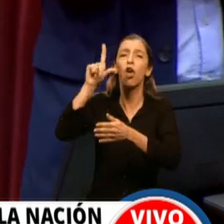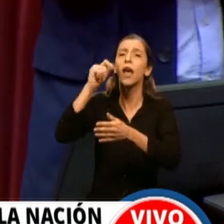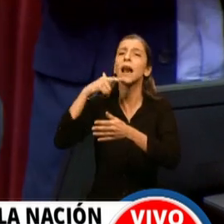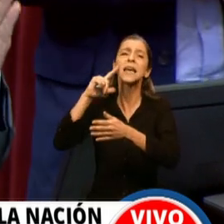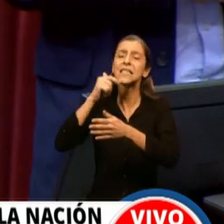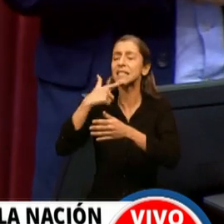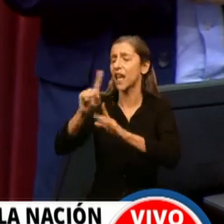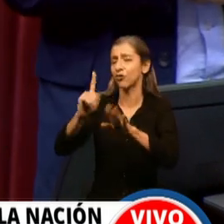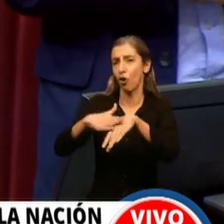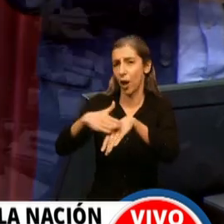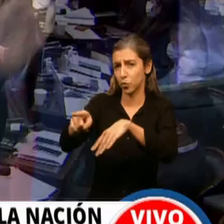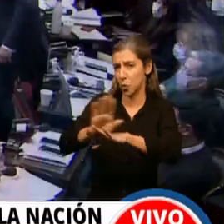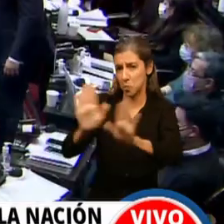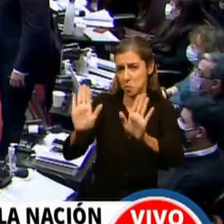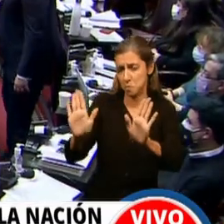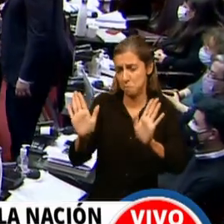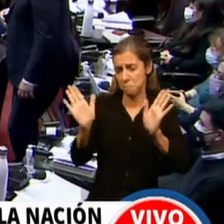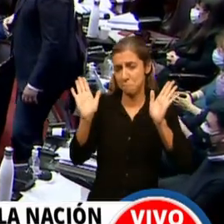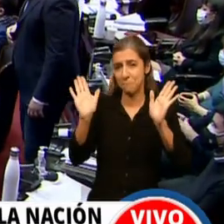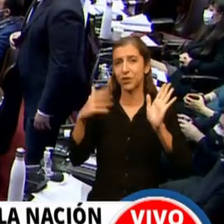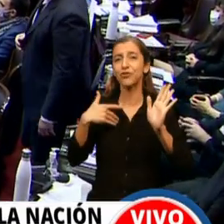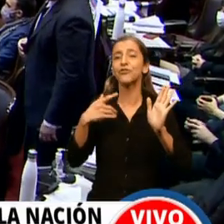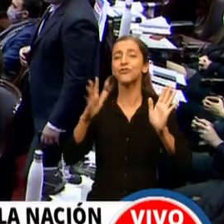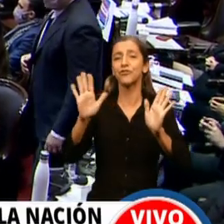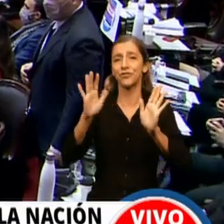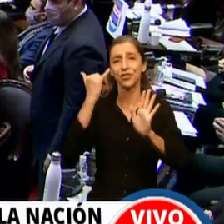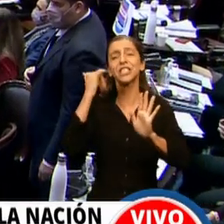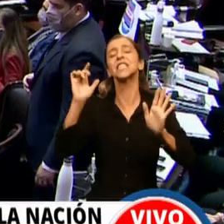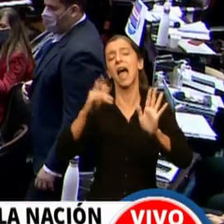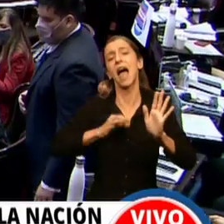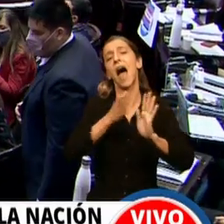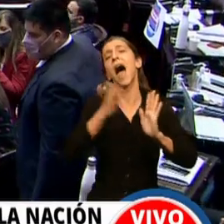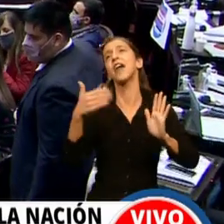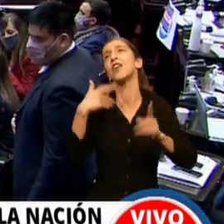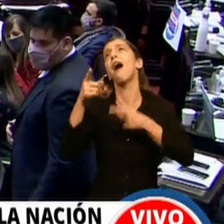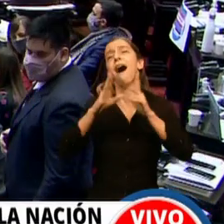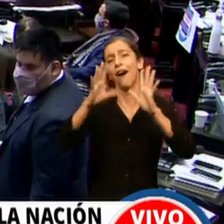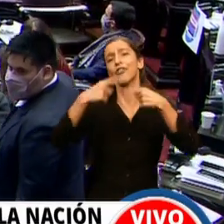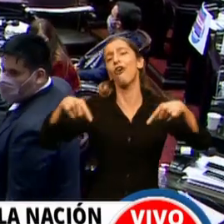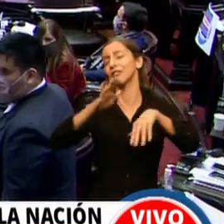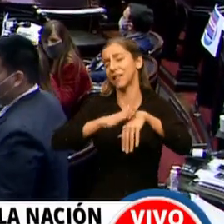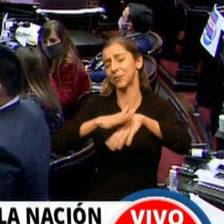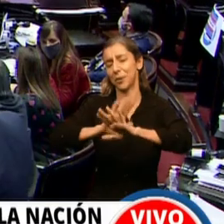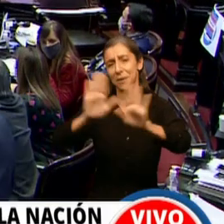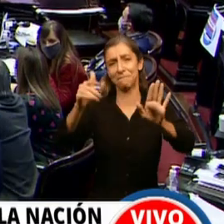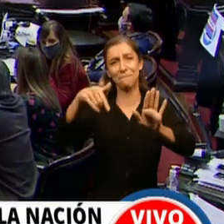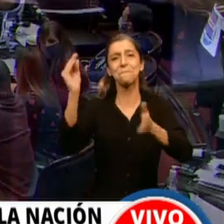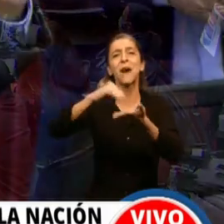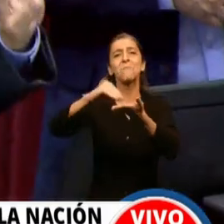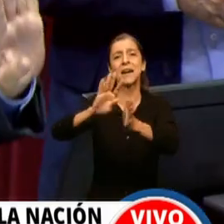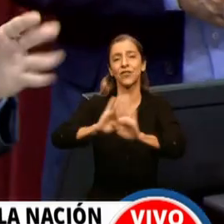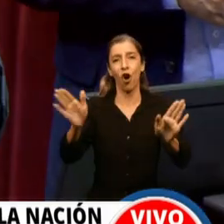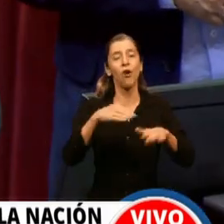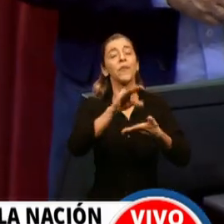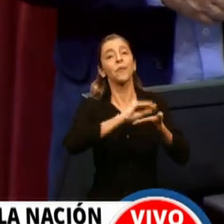ya tiene bastantes bastantes han venidos del año como para que lo haga cargo de esta en este caso vino el diputado de